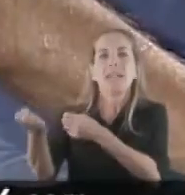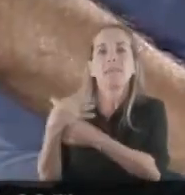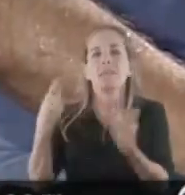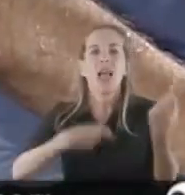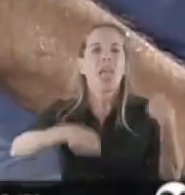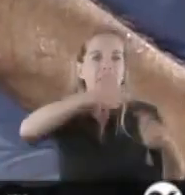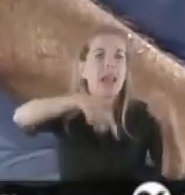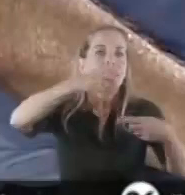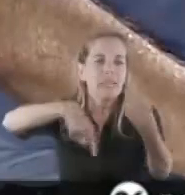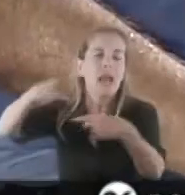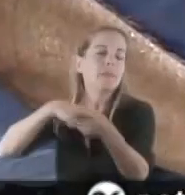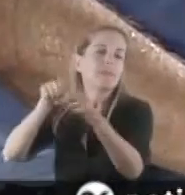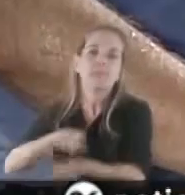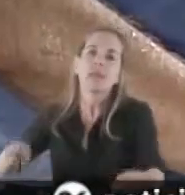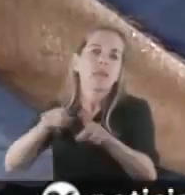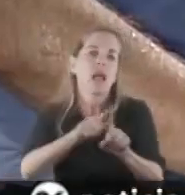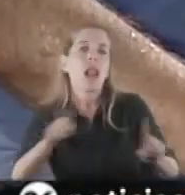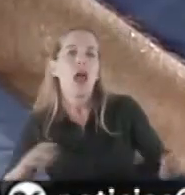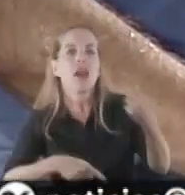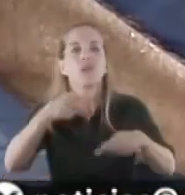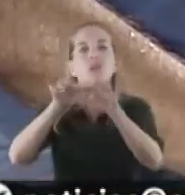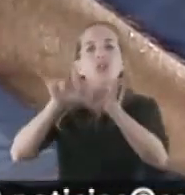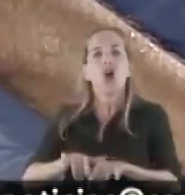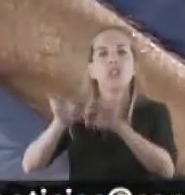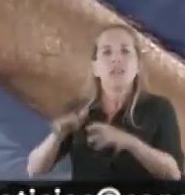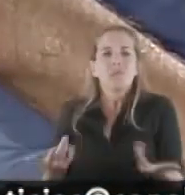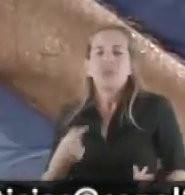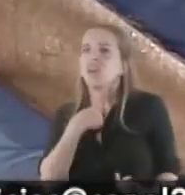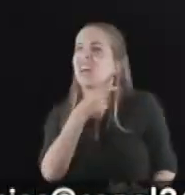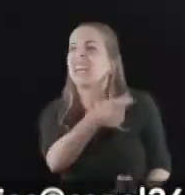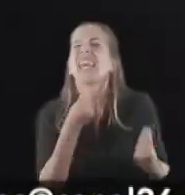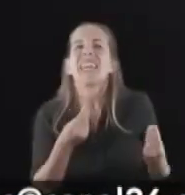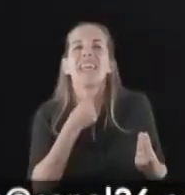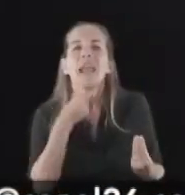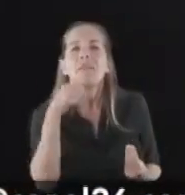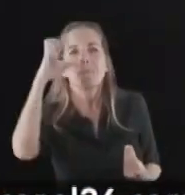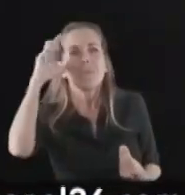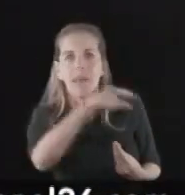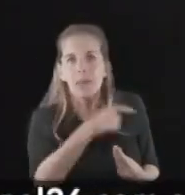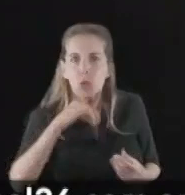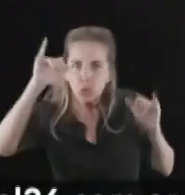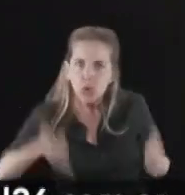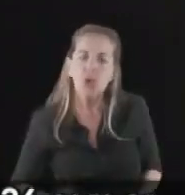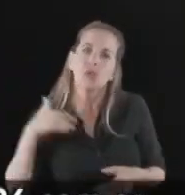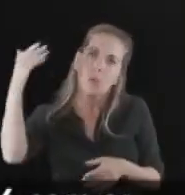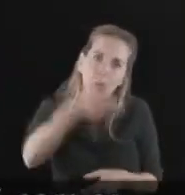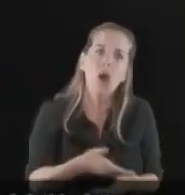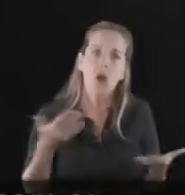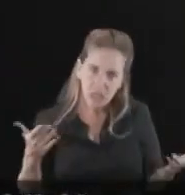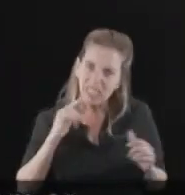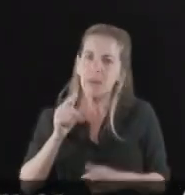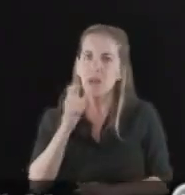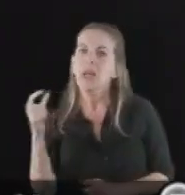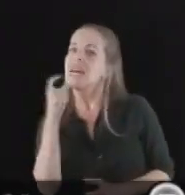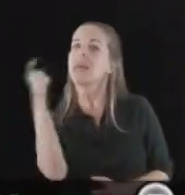vuelta en la burocracia, la nota. Y le dije, pero ¿qué va a hacer el padre Pepe? ¿Va a hacer esto? Y yo estoy, por supuesto que estoy. Decirle que